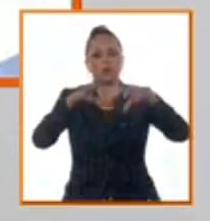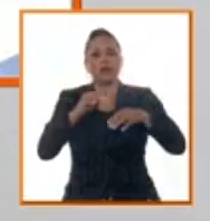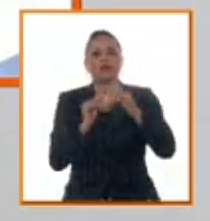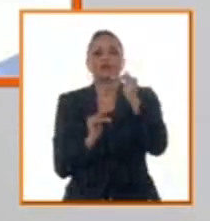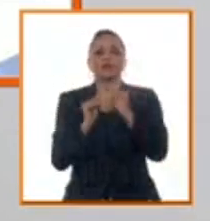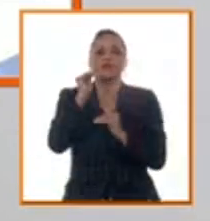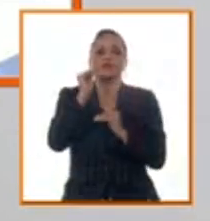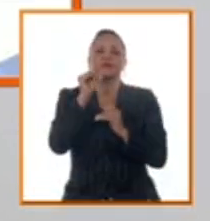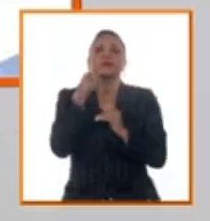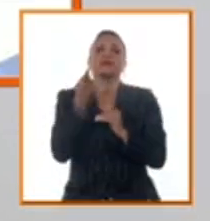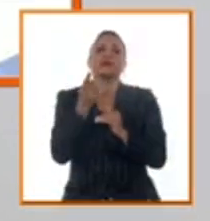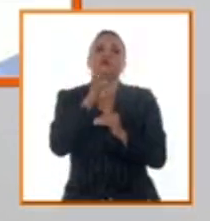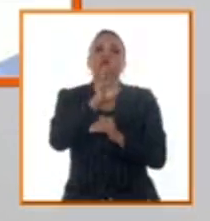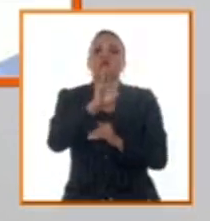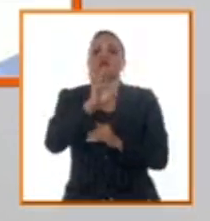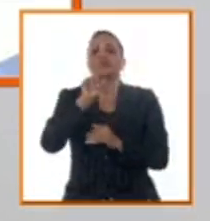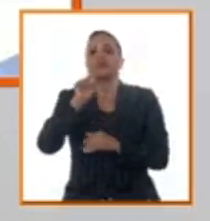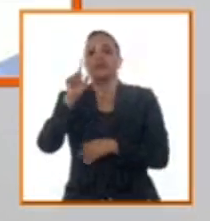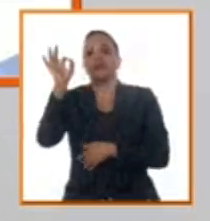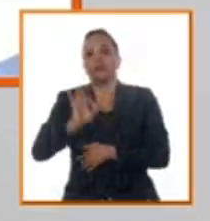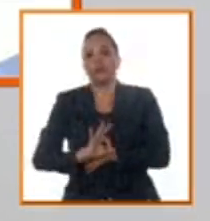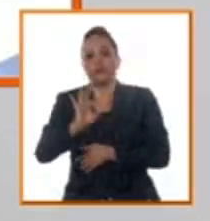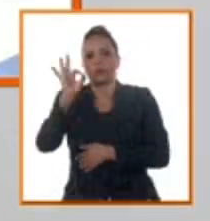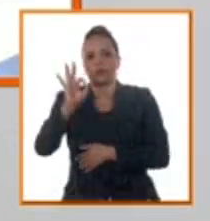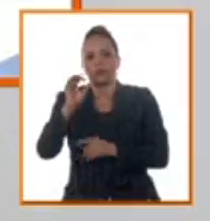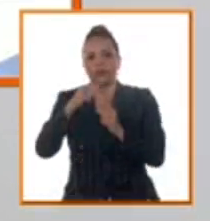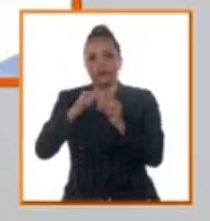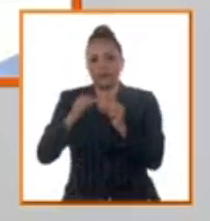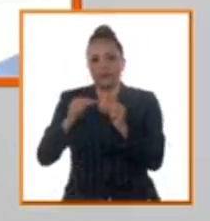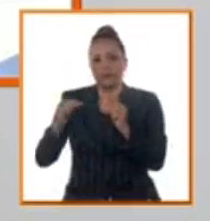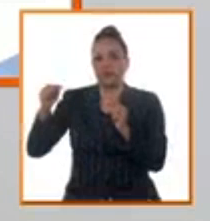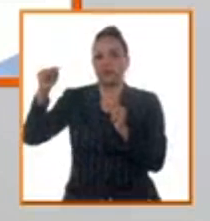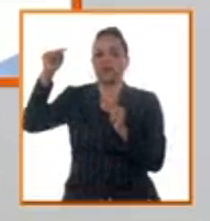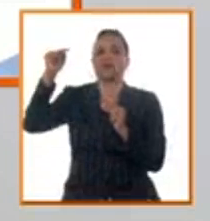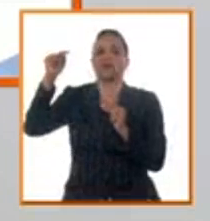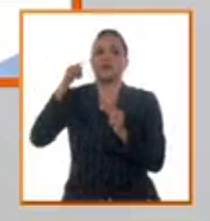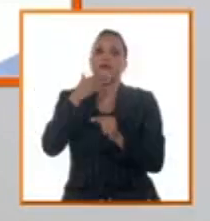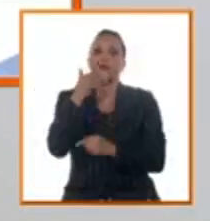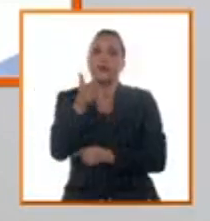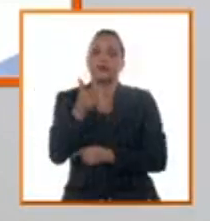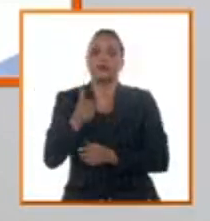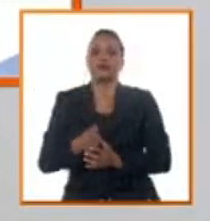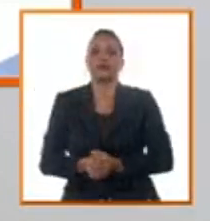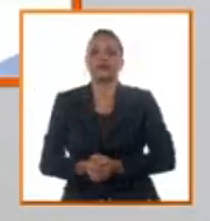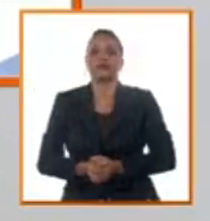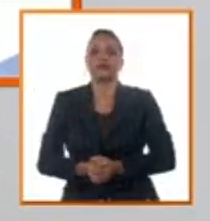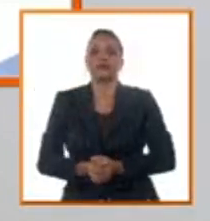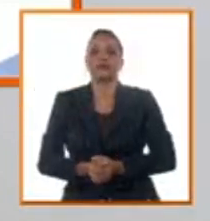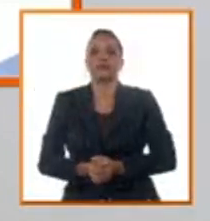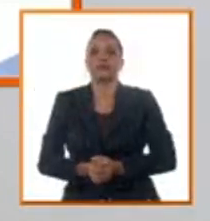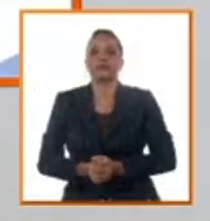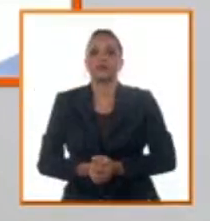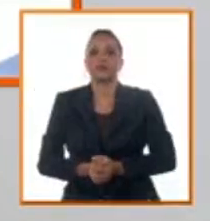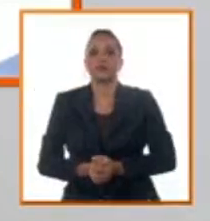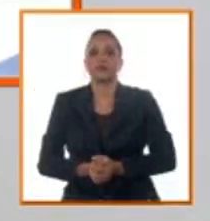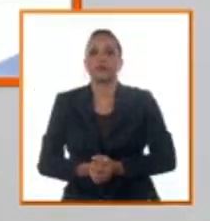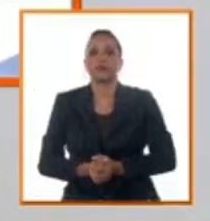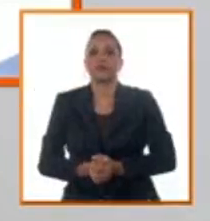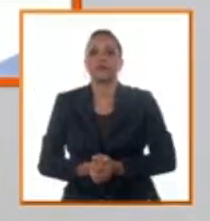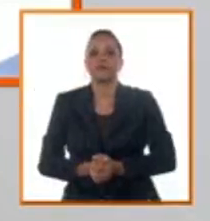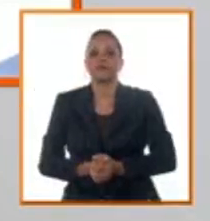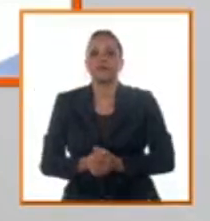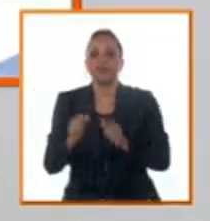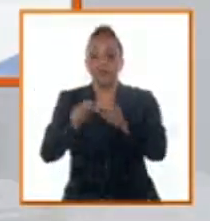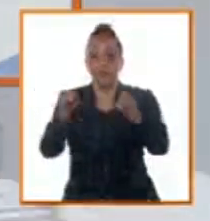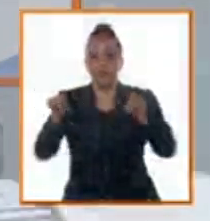36% y alcanzamos hasta un 81%. O sea, esta gráfica lo que viene a mostrar es que la mayor recuperación se nos ha ido concentrando en los embalses de la